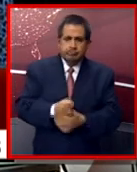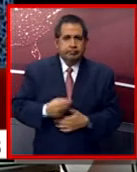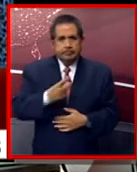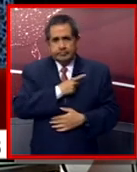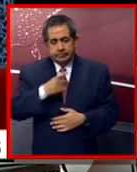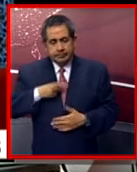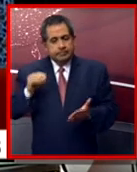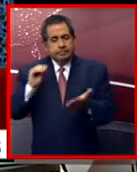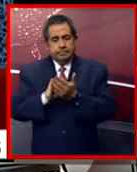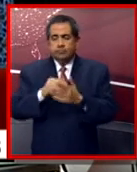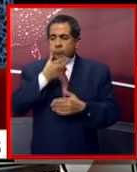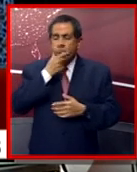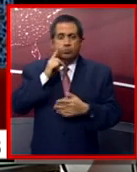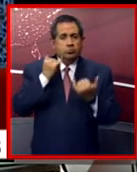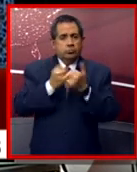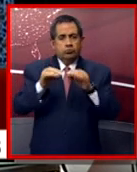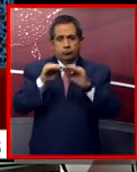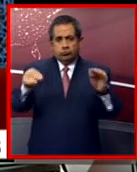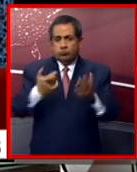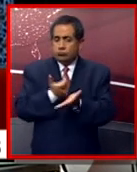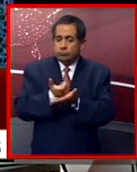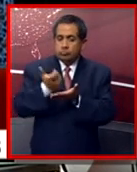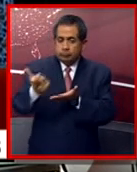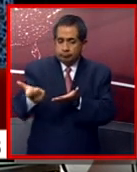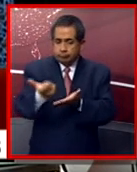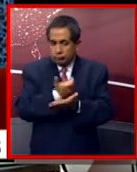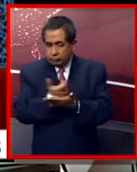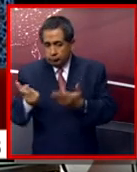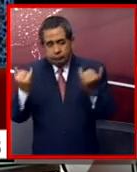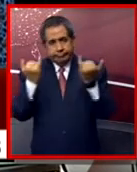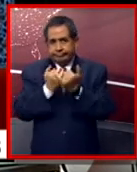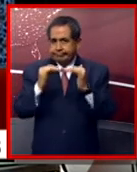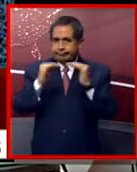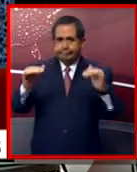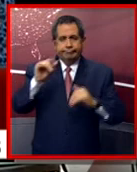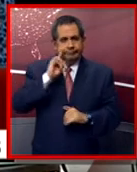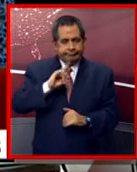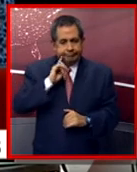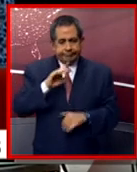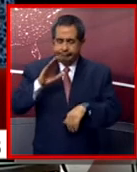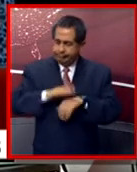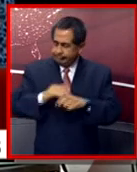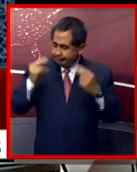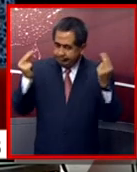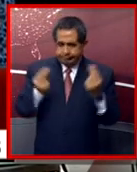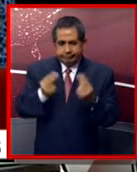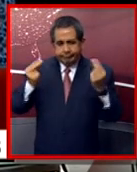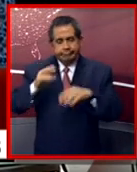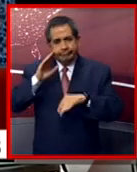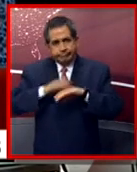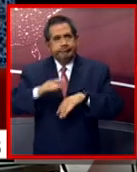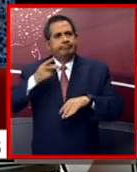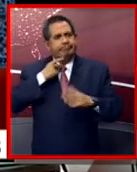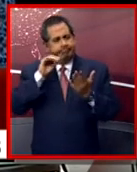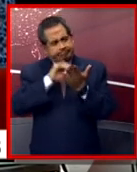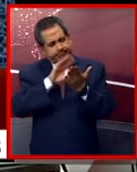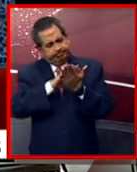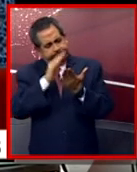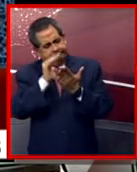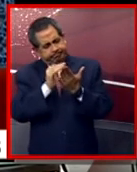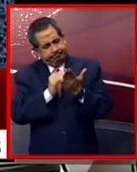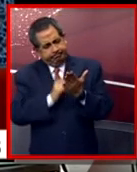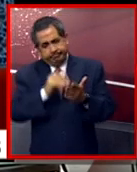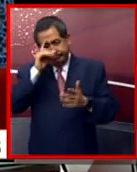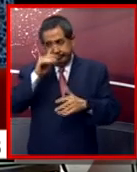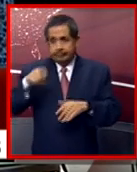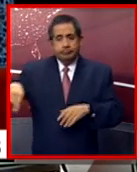igualdad laboral y económica de las mujeres. Urgen más políticas públicas que permitan el